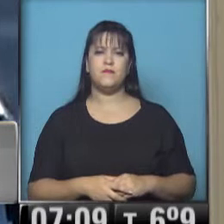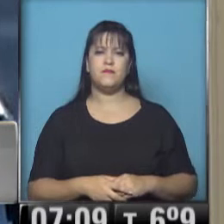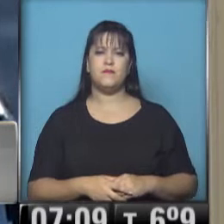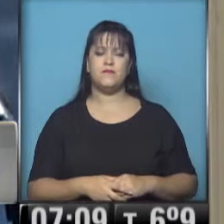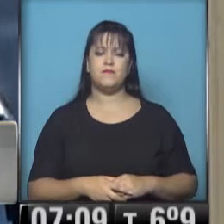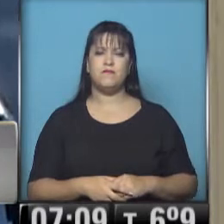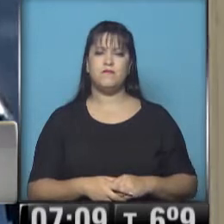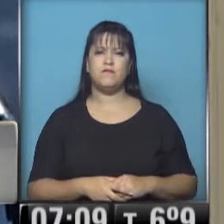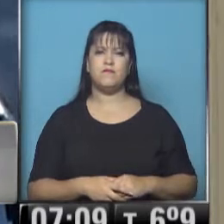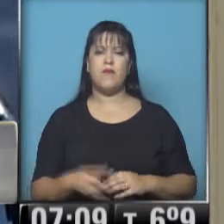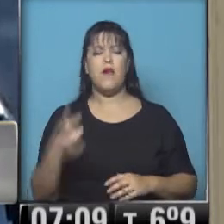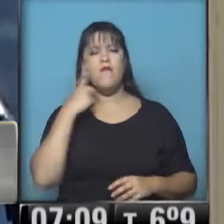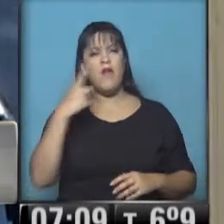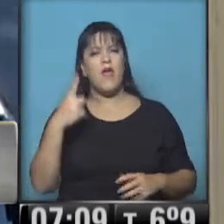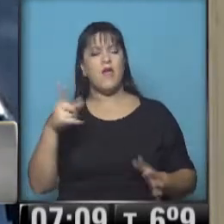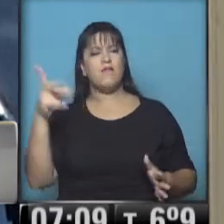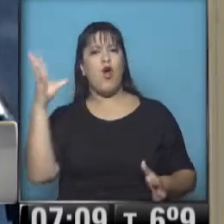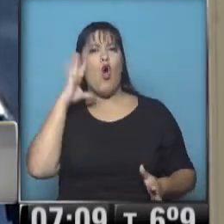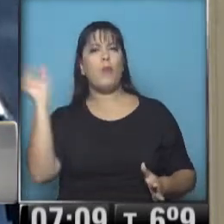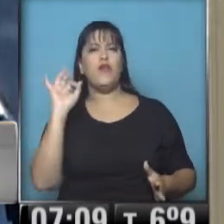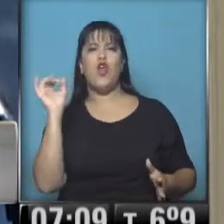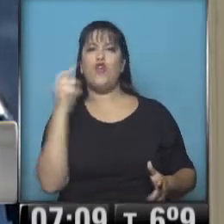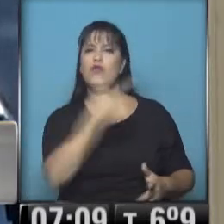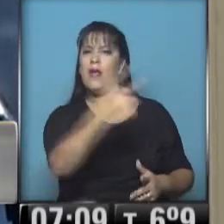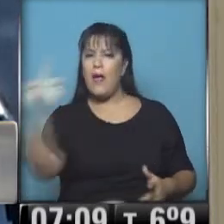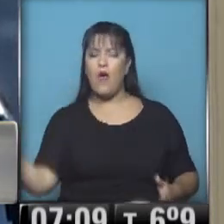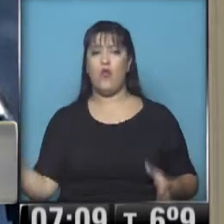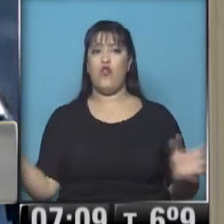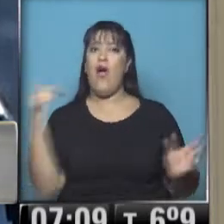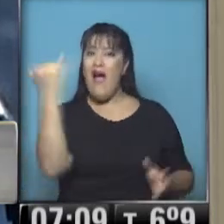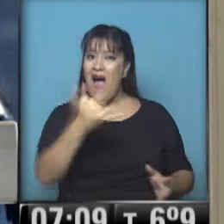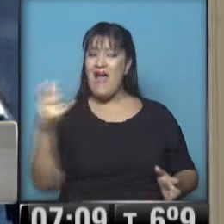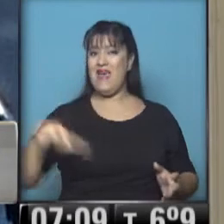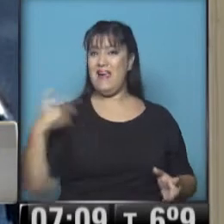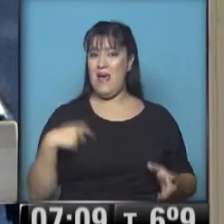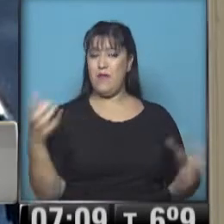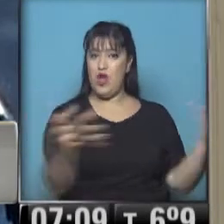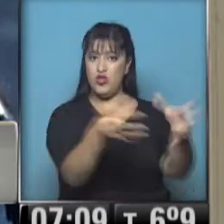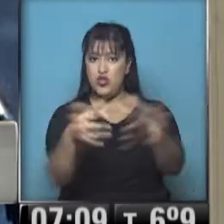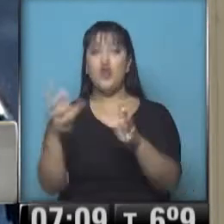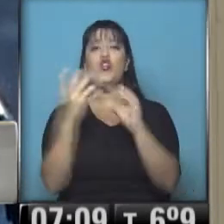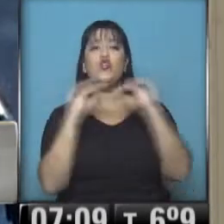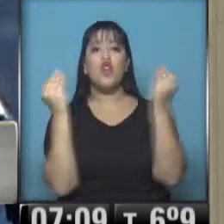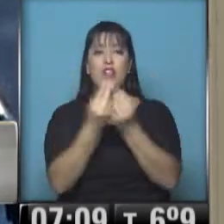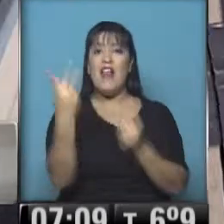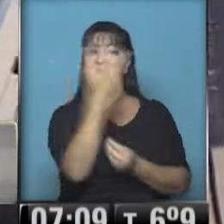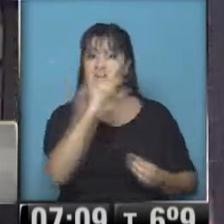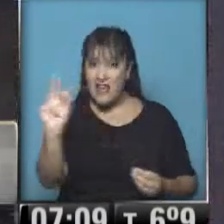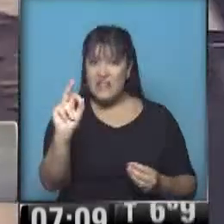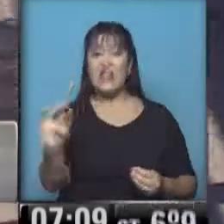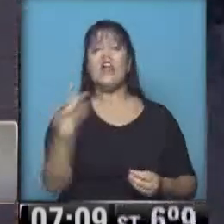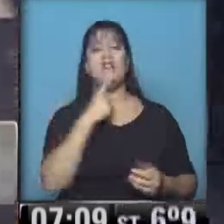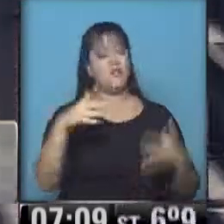posición hay 20 gremios que efectivamente no adhieren y que tienen más de 30 mil afiliados